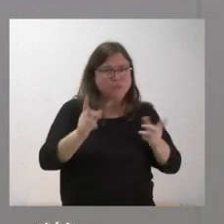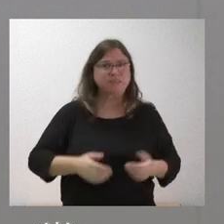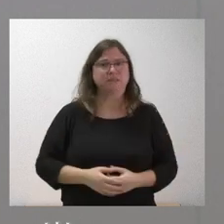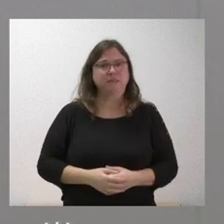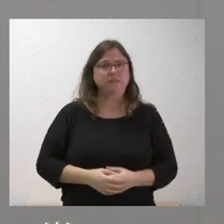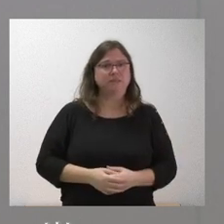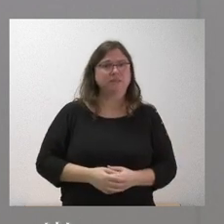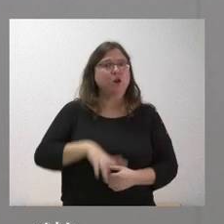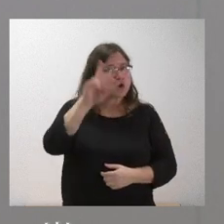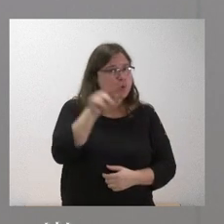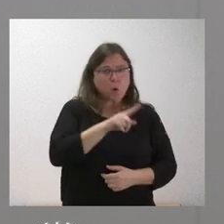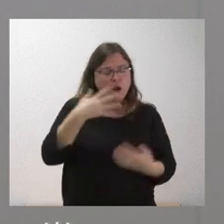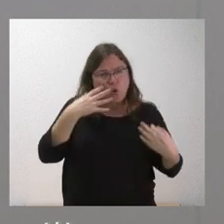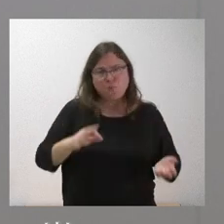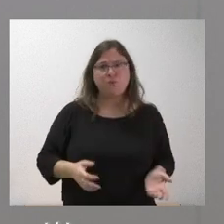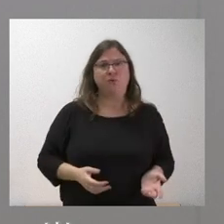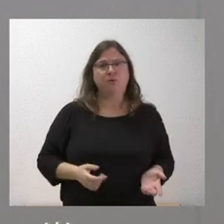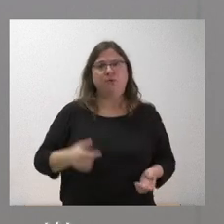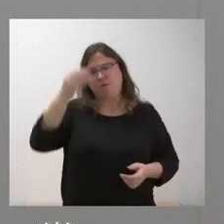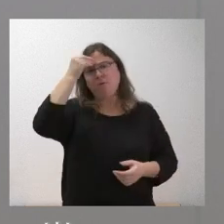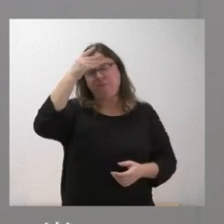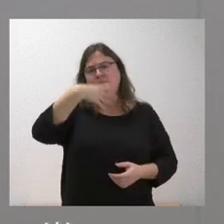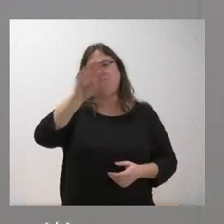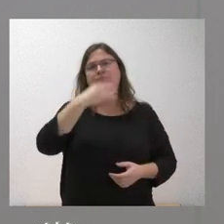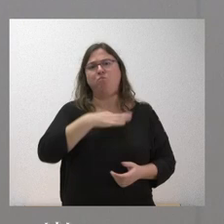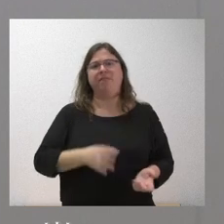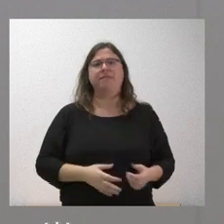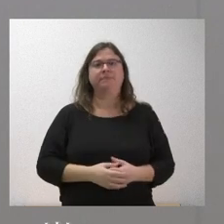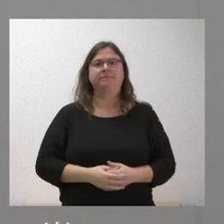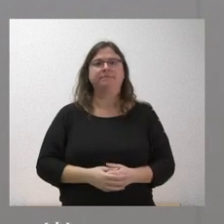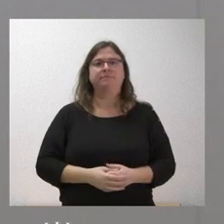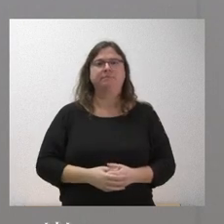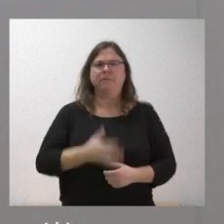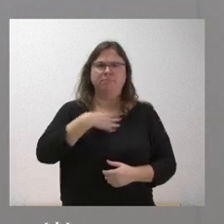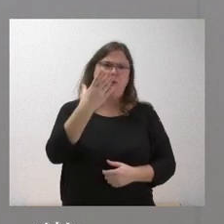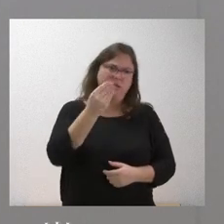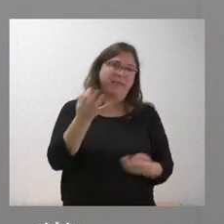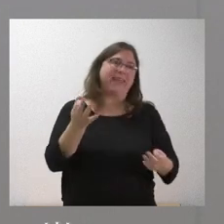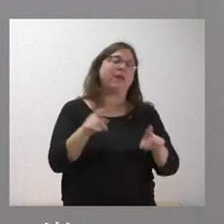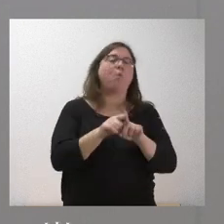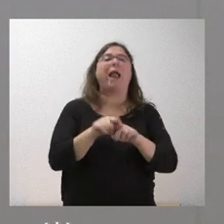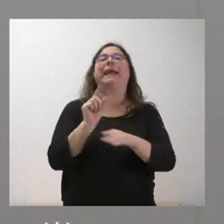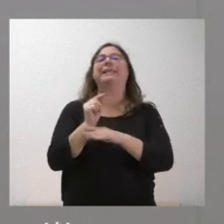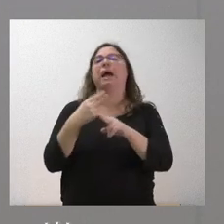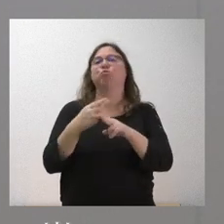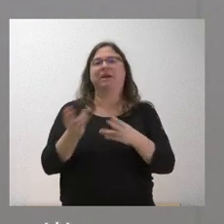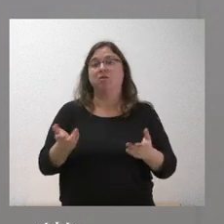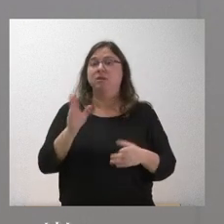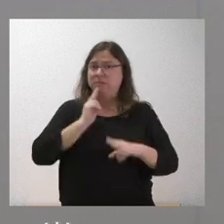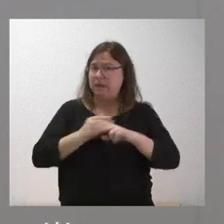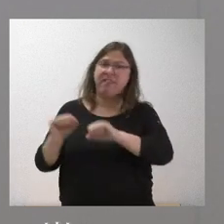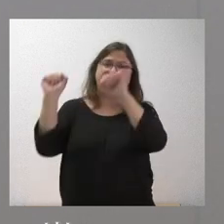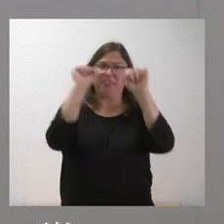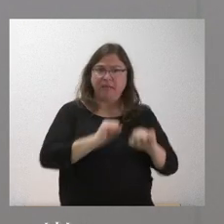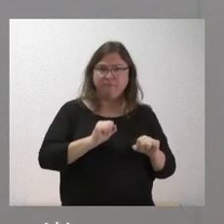es que no es razonable y yo espero que esto se pueda entender y se pueda entender no como una crítica política sino como la defensa de una comunidad